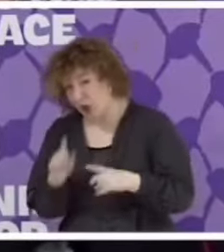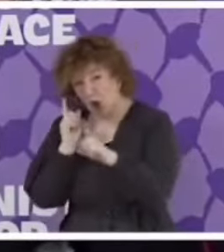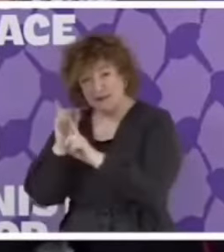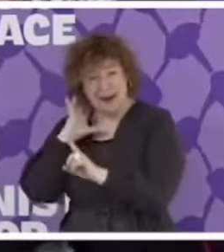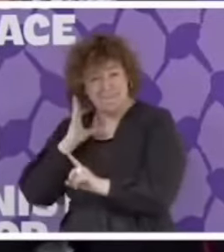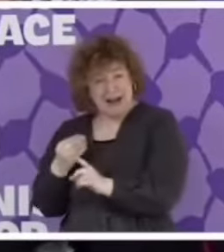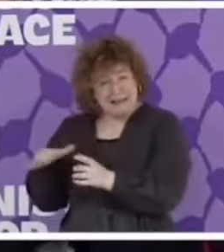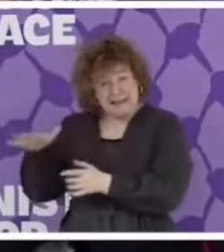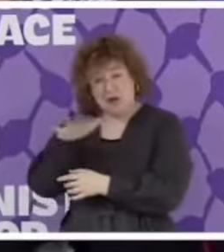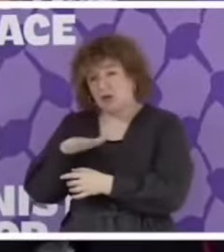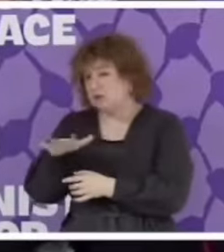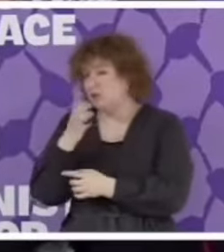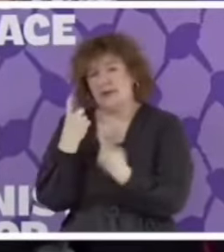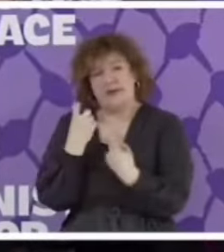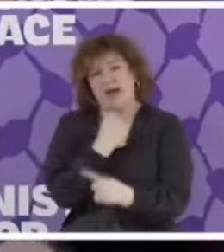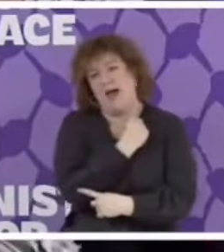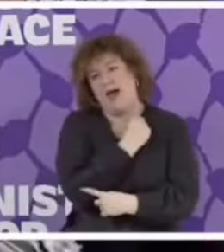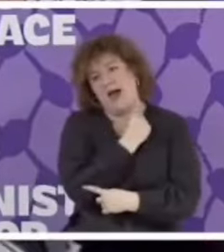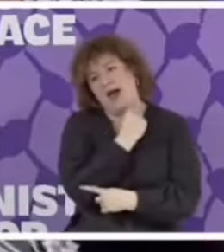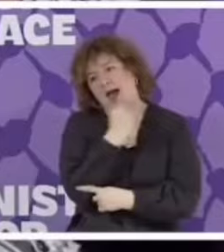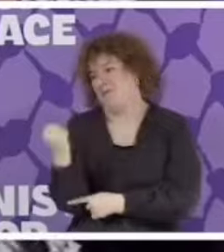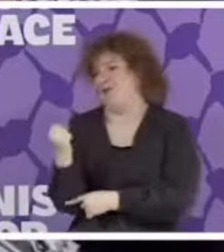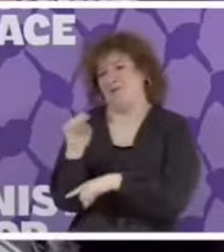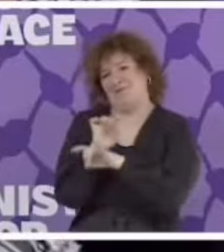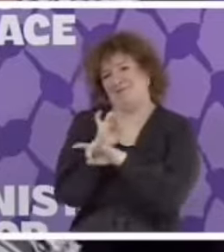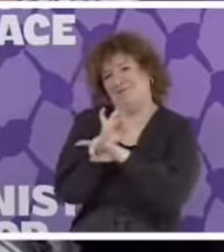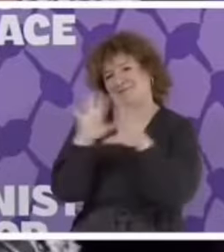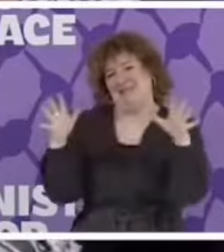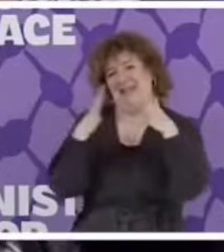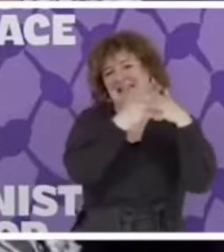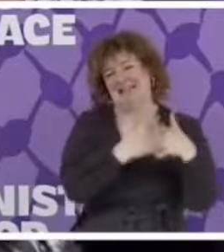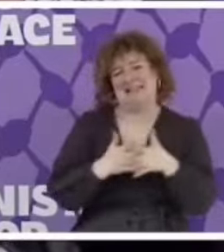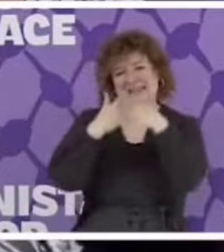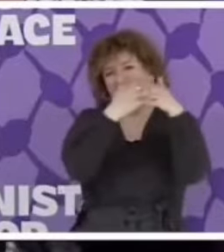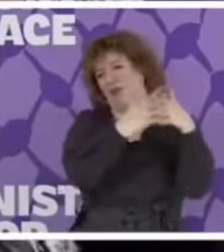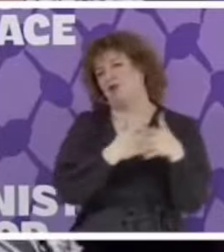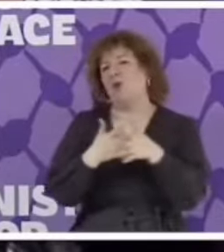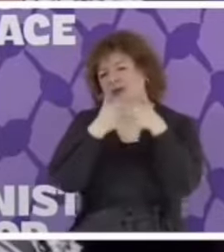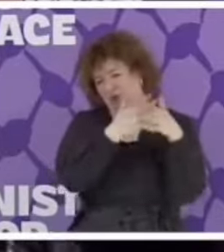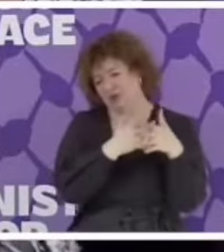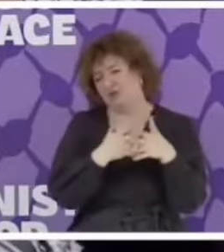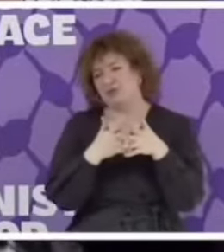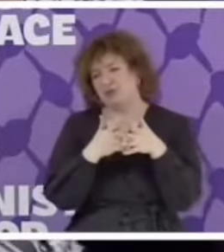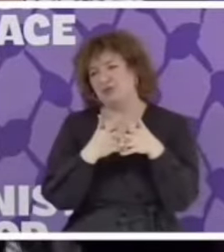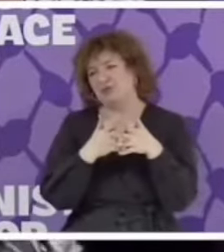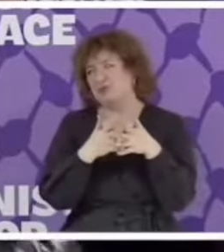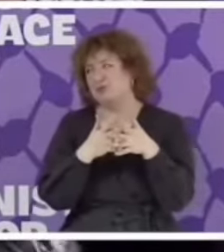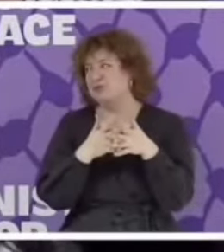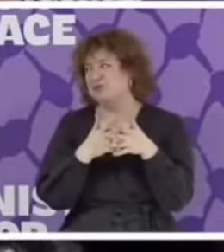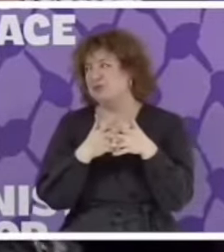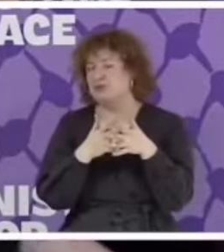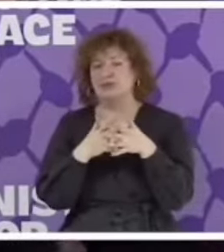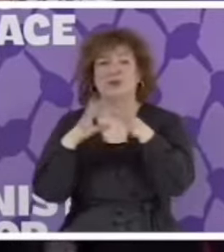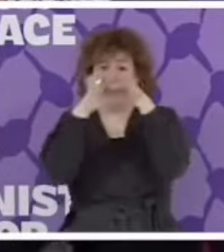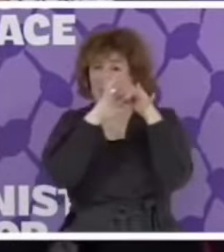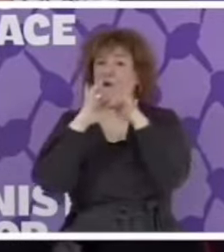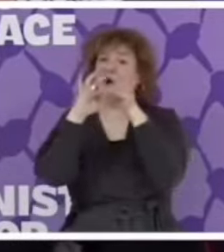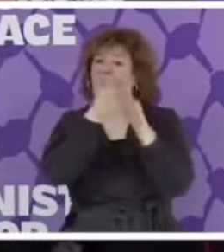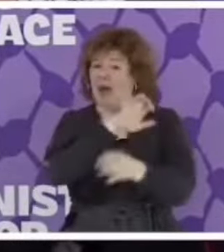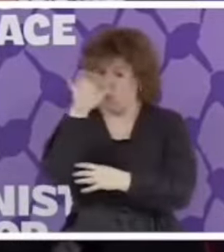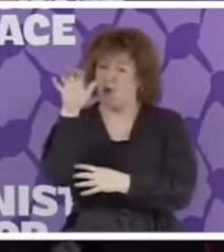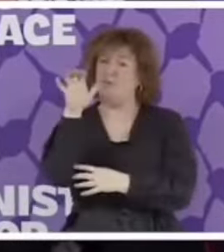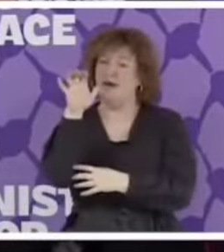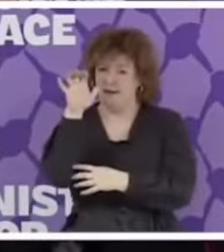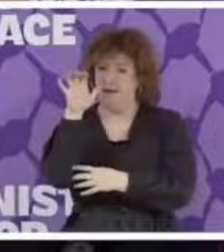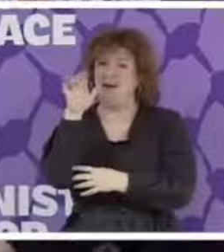palestino si no contase con el apoyo explícito de los Estados Unidos de América y de la Unión Europea y